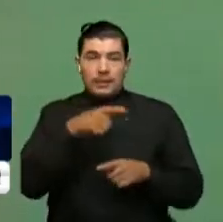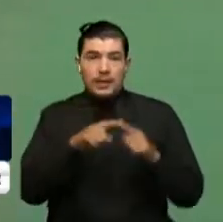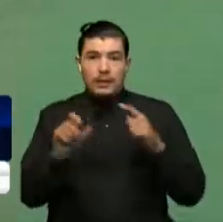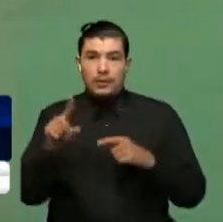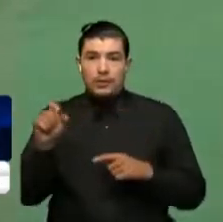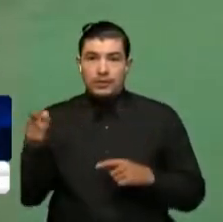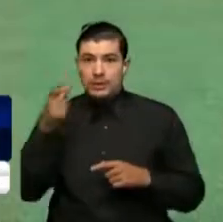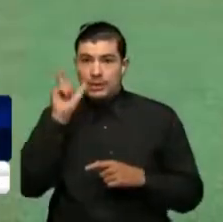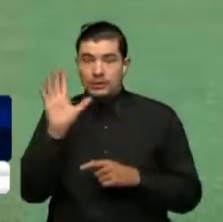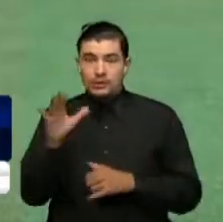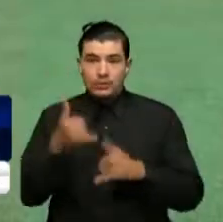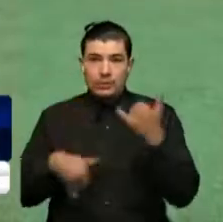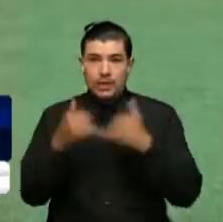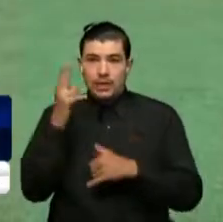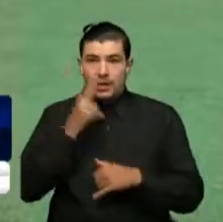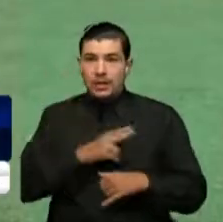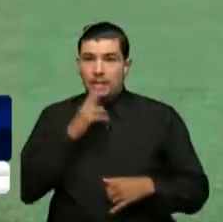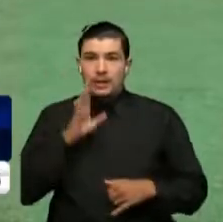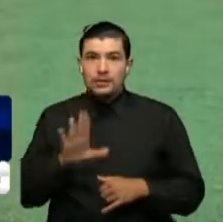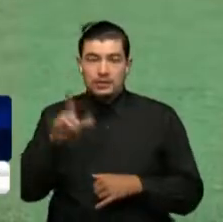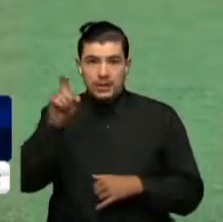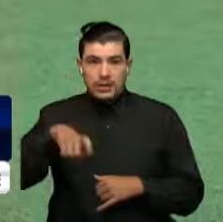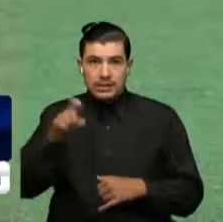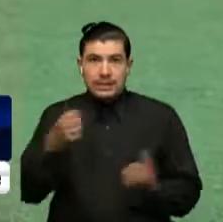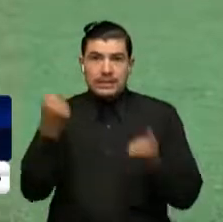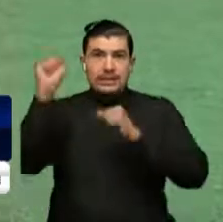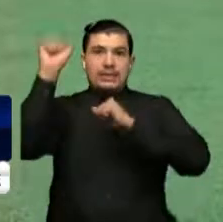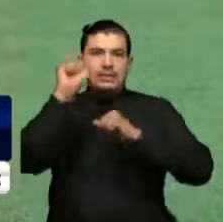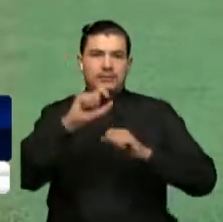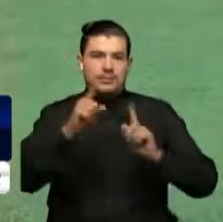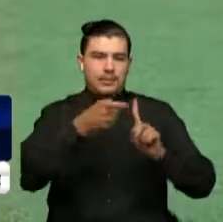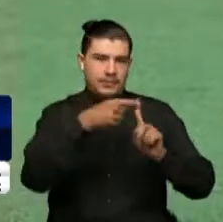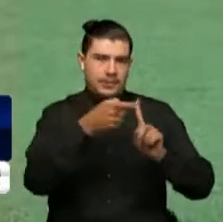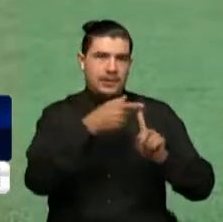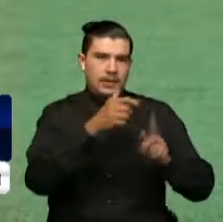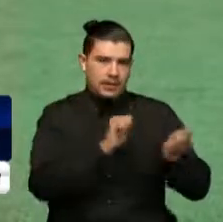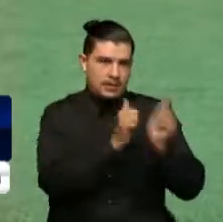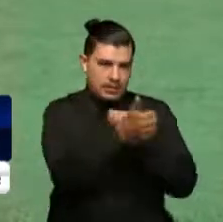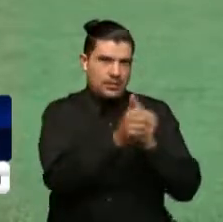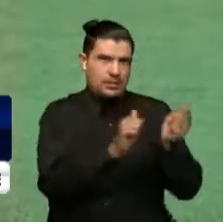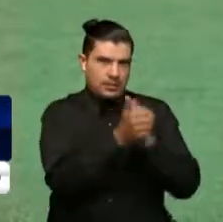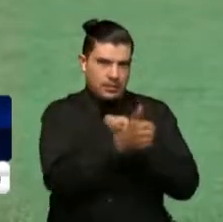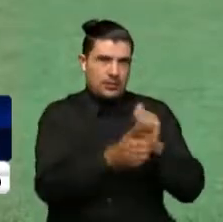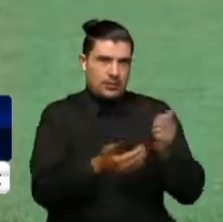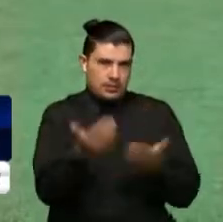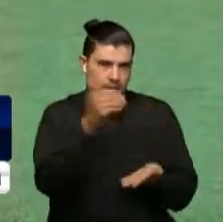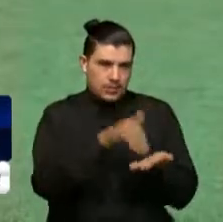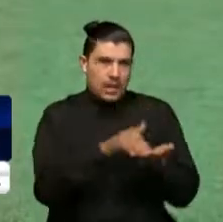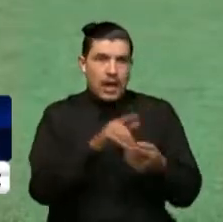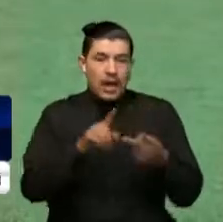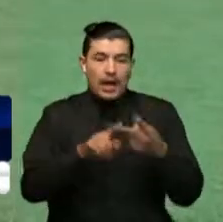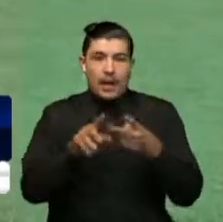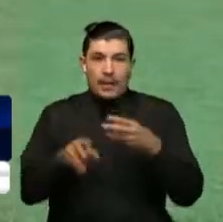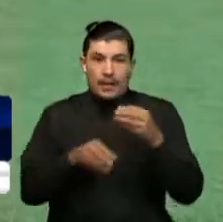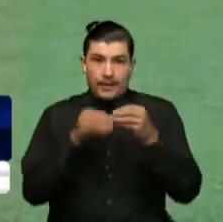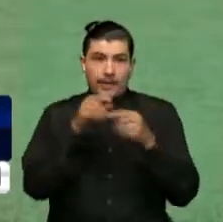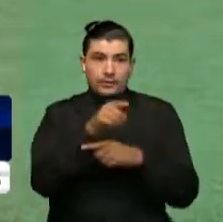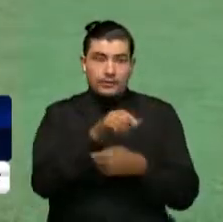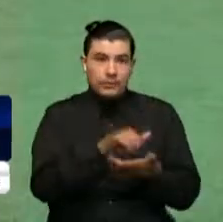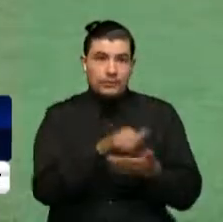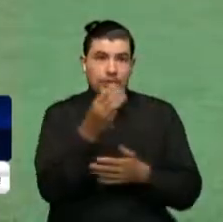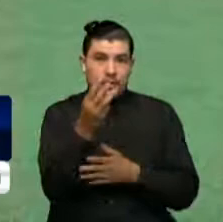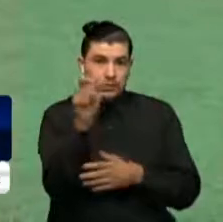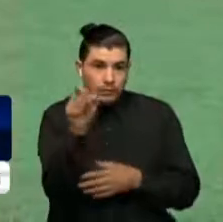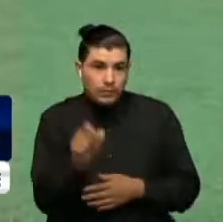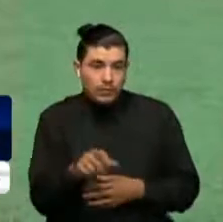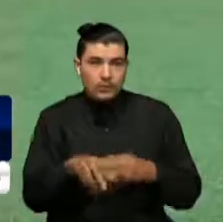once caldas jugará el compromiso con la necesidad de triunfo en primer lugar por escalar puestos en la reclasificación y además teniendo en cuenta que tres puntos